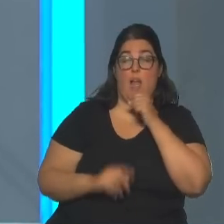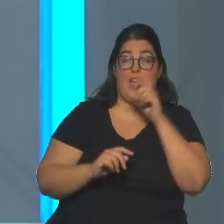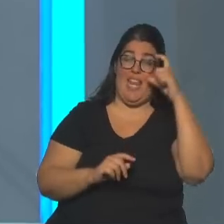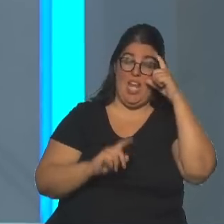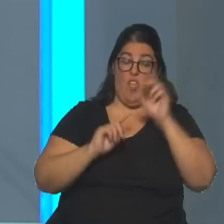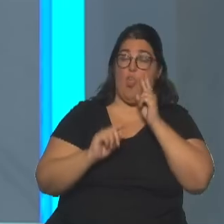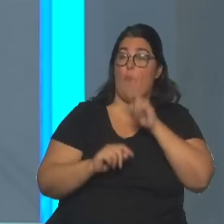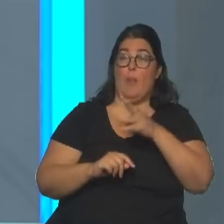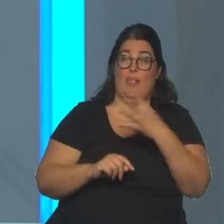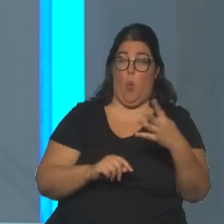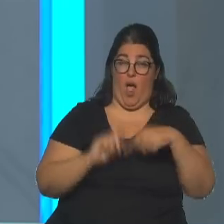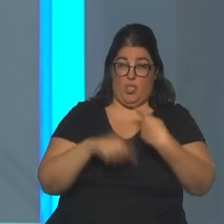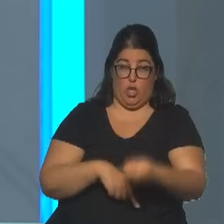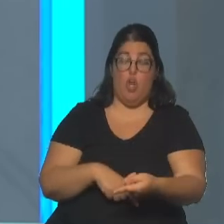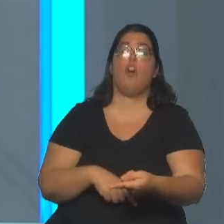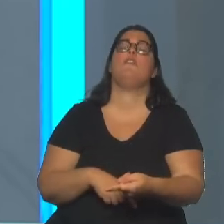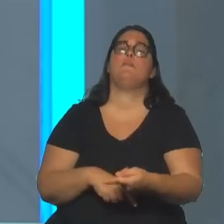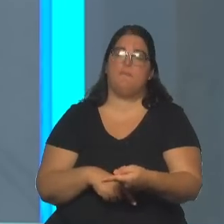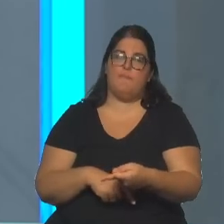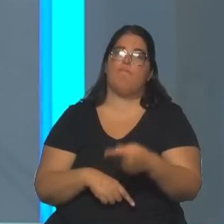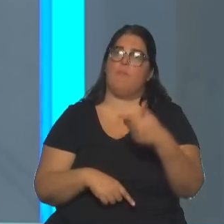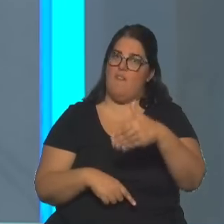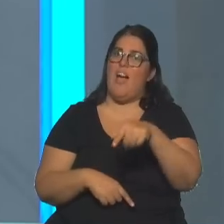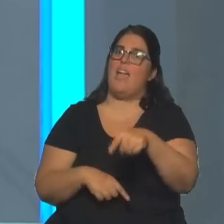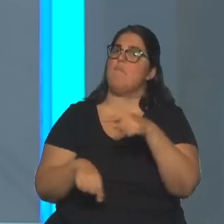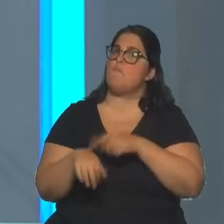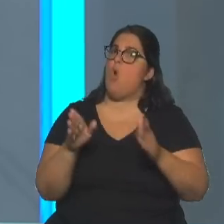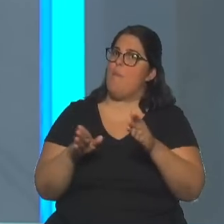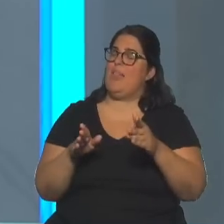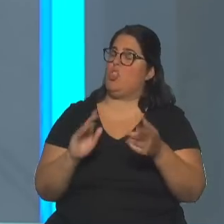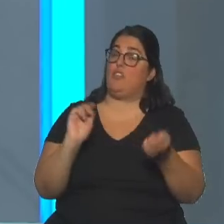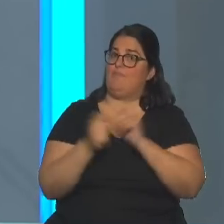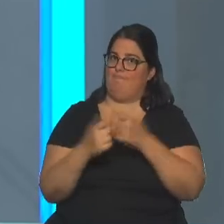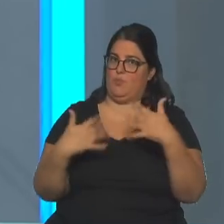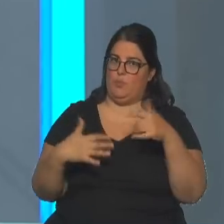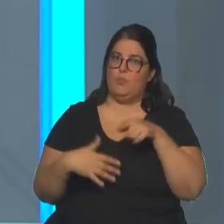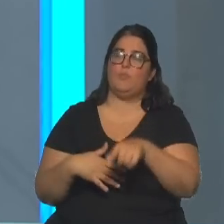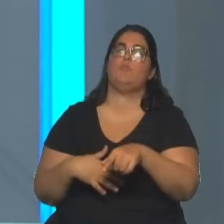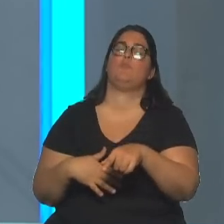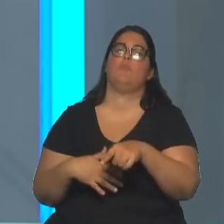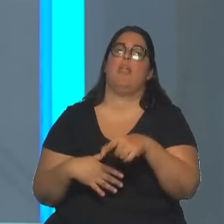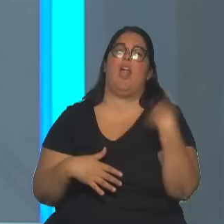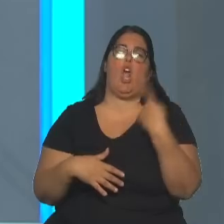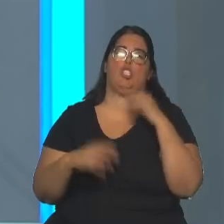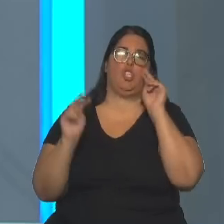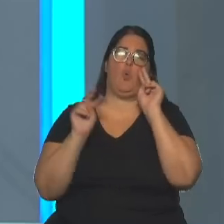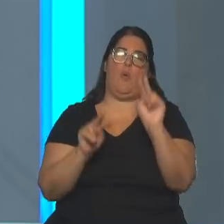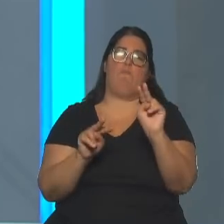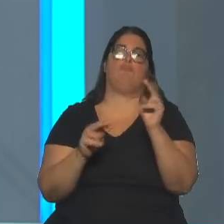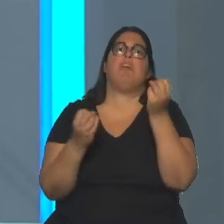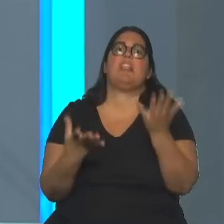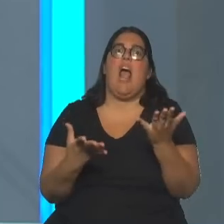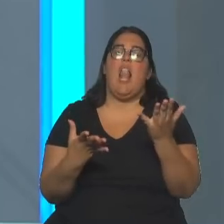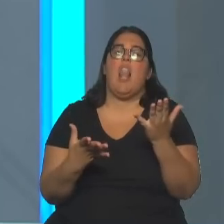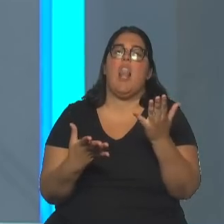del 2024 van a ser el punto de inflexión para que podamos percibir si a partir de allí,